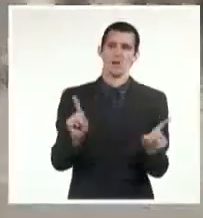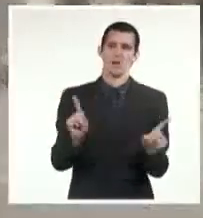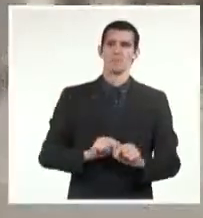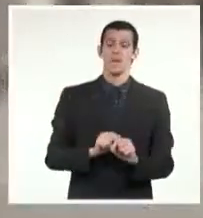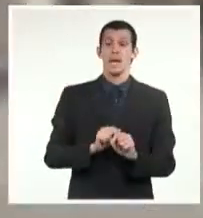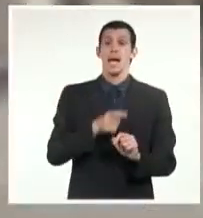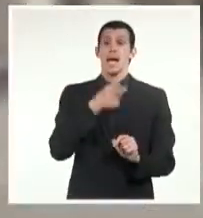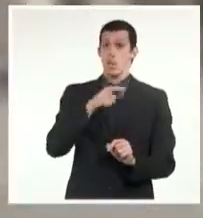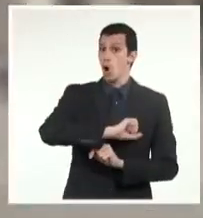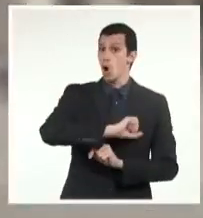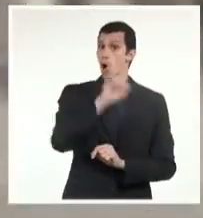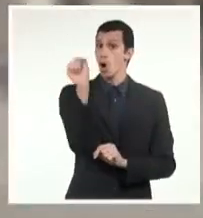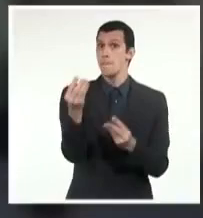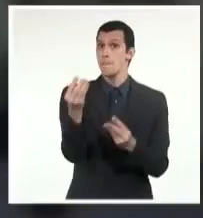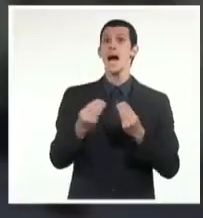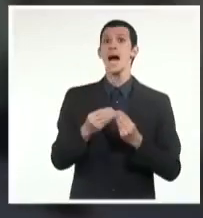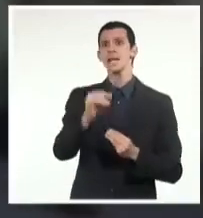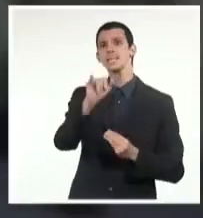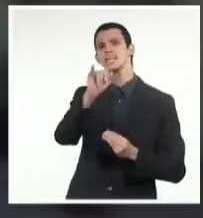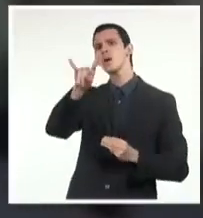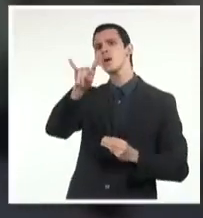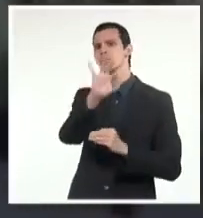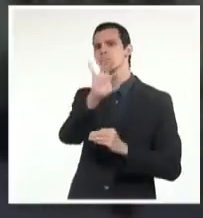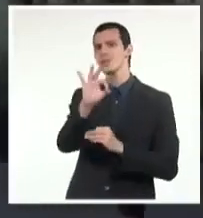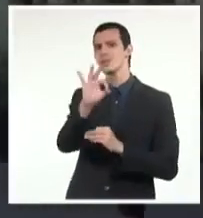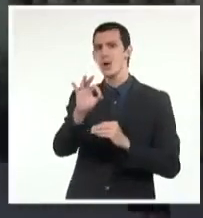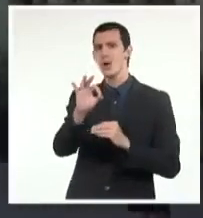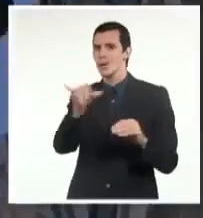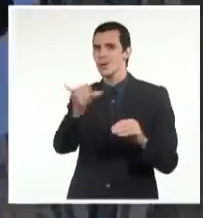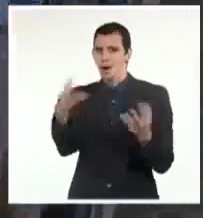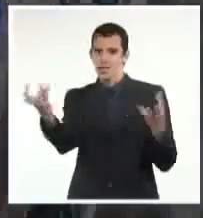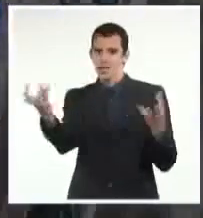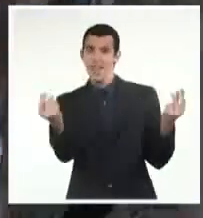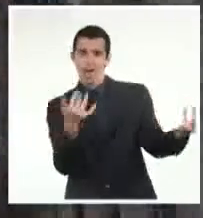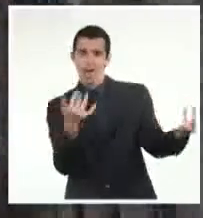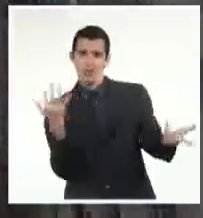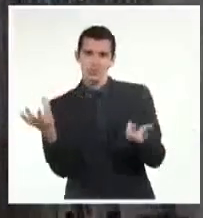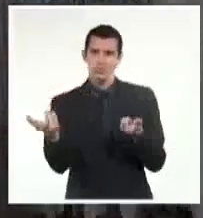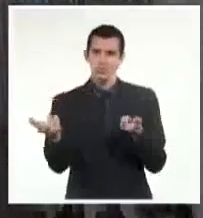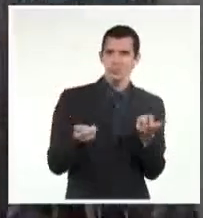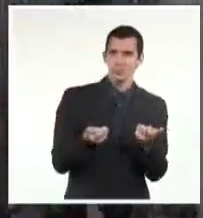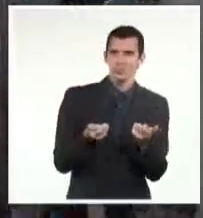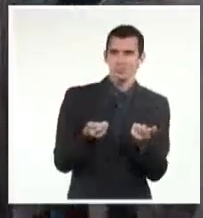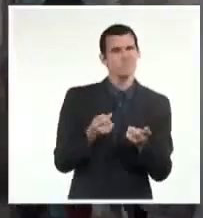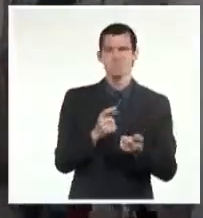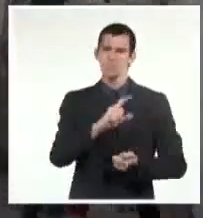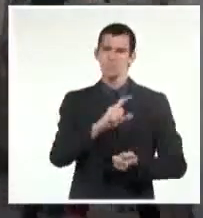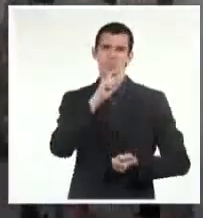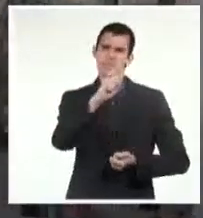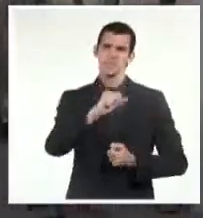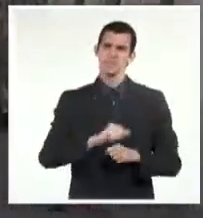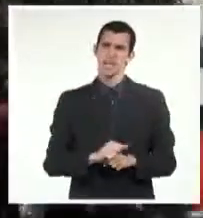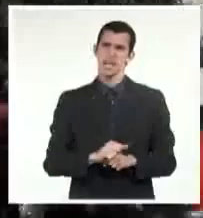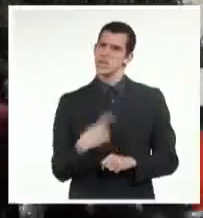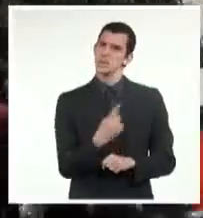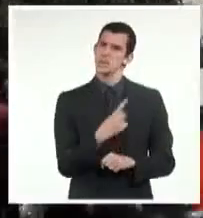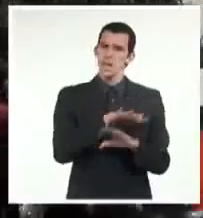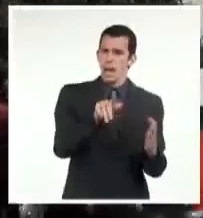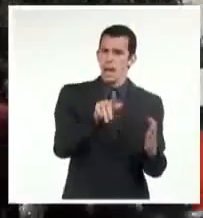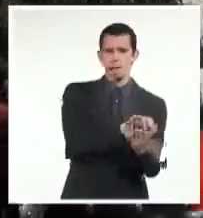de tasa de crecimiento y eso era imposible. Desde un principio se sabía que